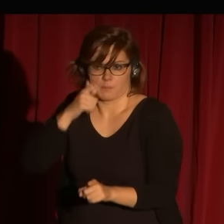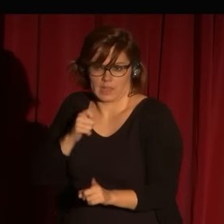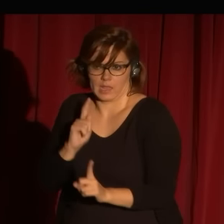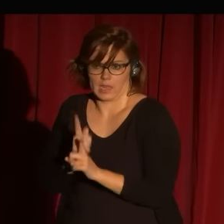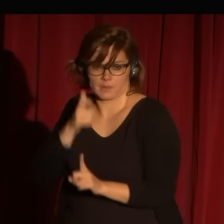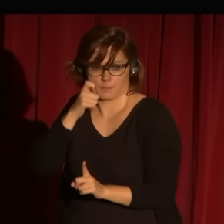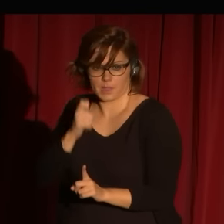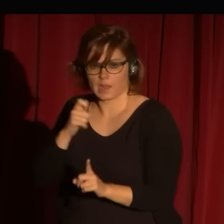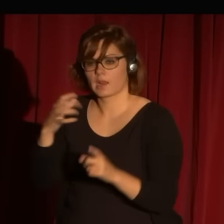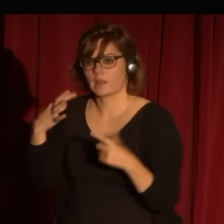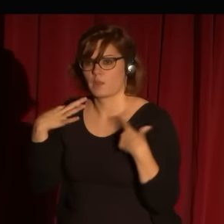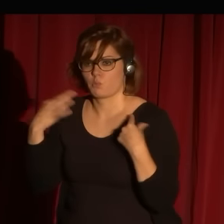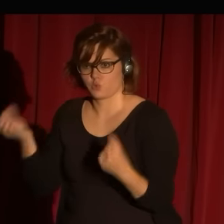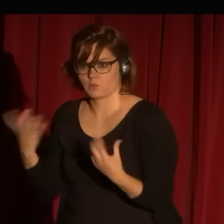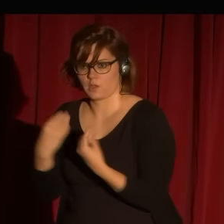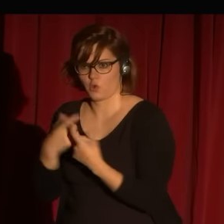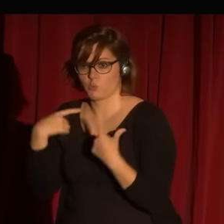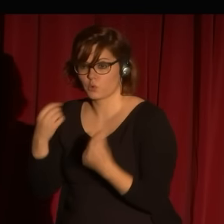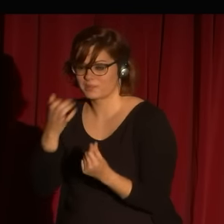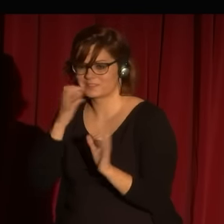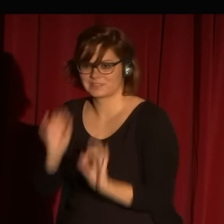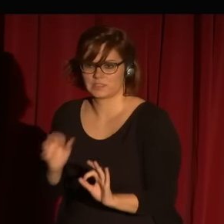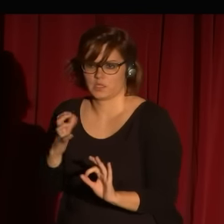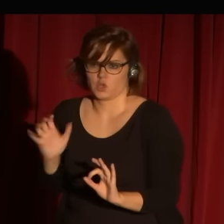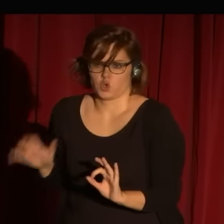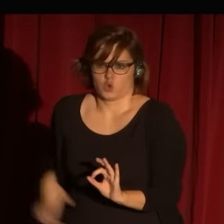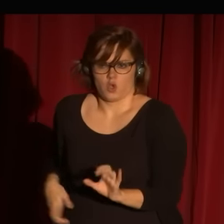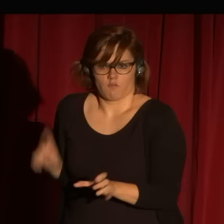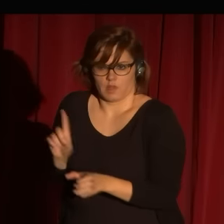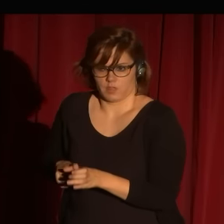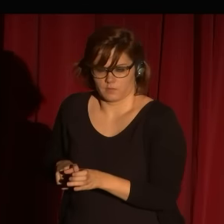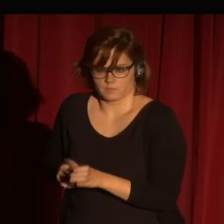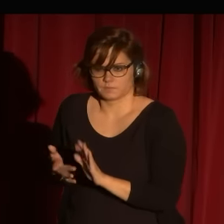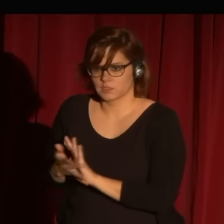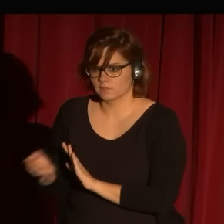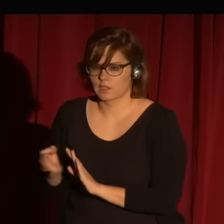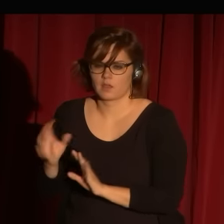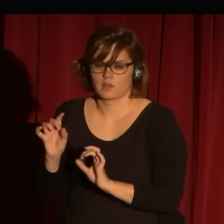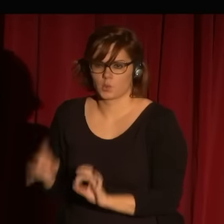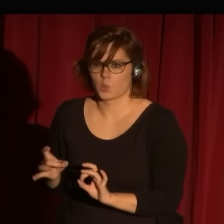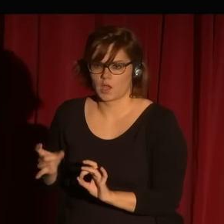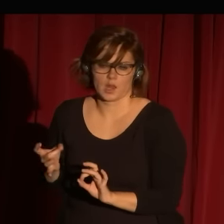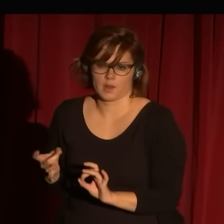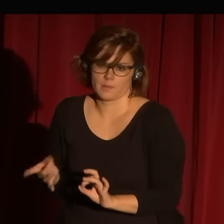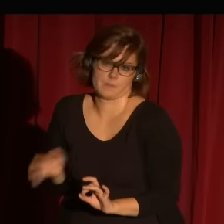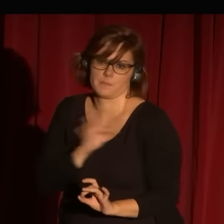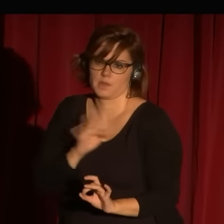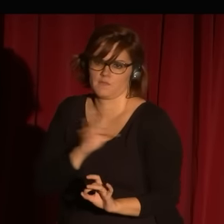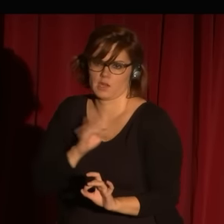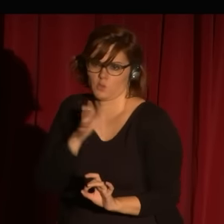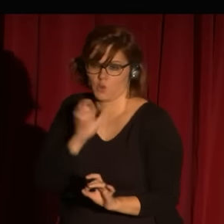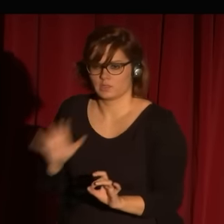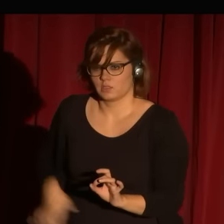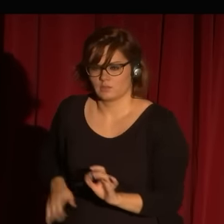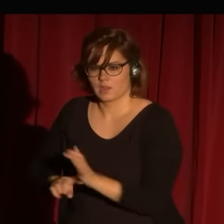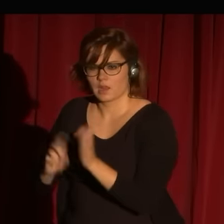y pluma con pluma si uno pertenece a la nobleza lo que está hablando es de los antiguos privilegios de la aristocracia y está promulgando